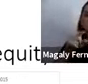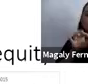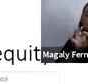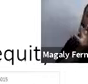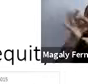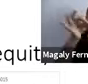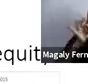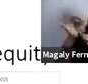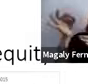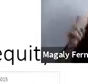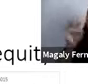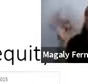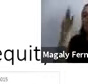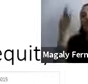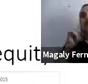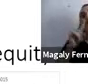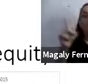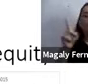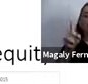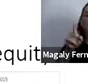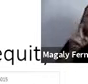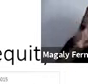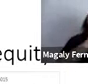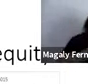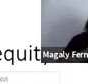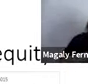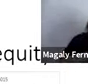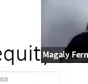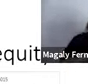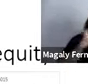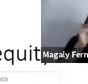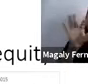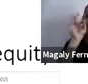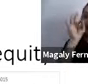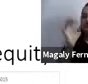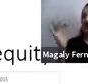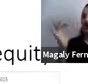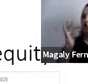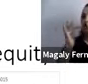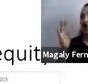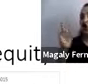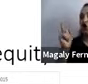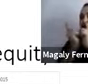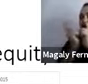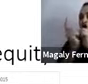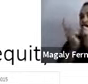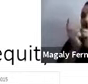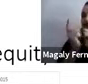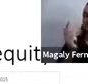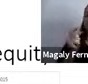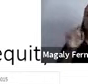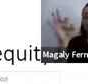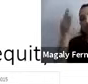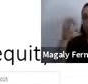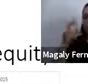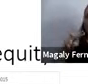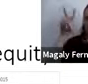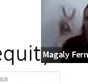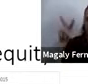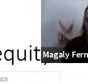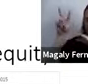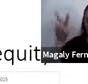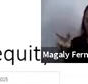maneras muy distintas, o bien casos clínicos, o bien detección de contactos, o de maneras muy diversas. Los